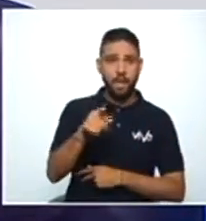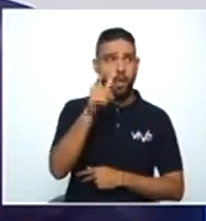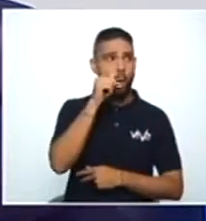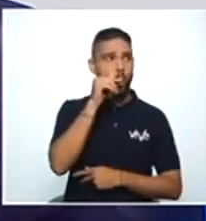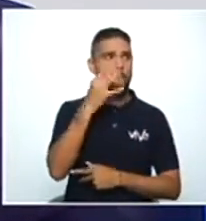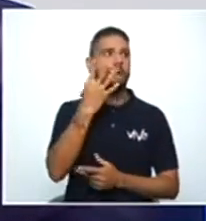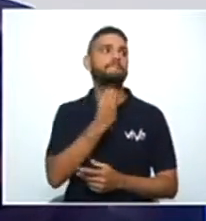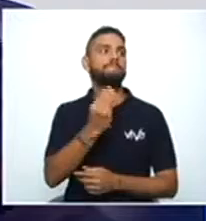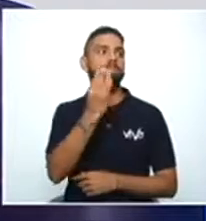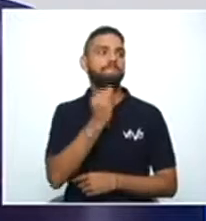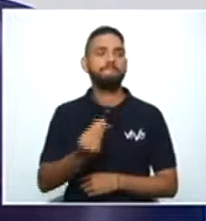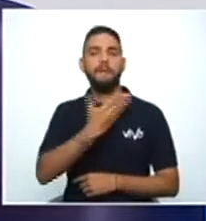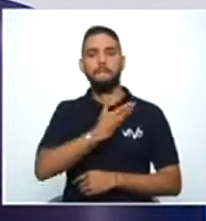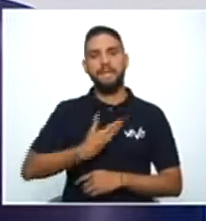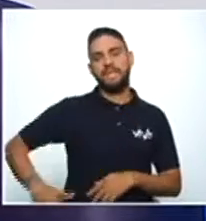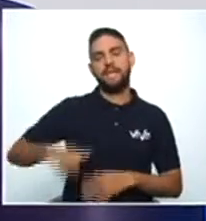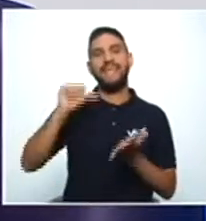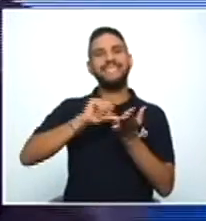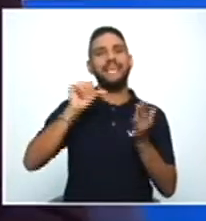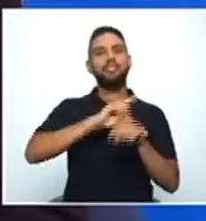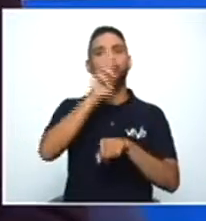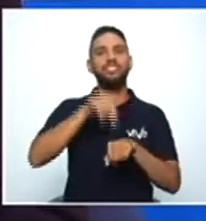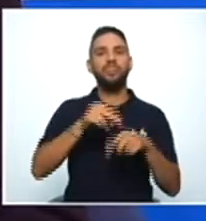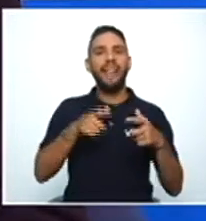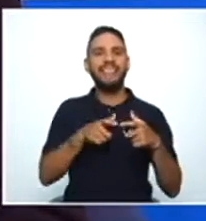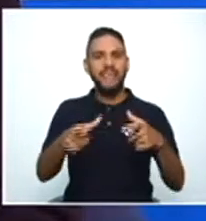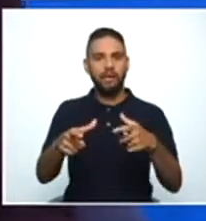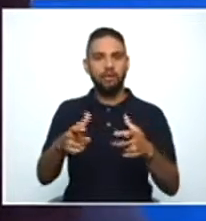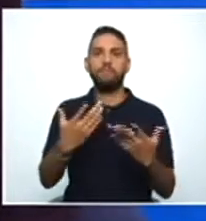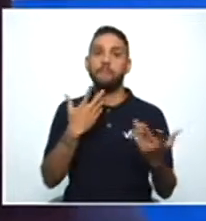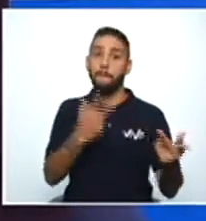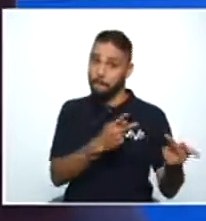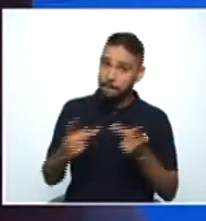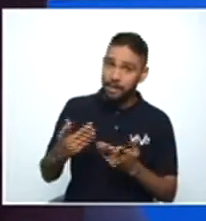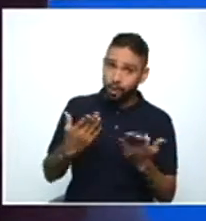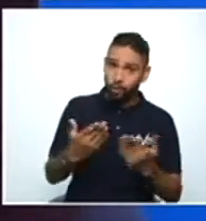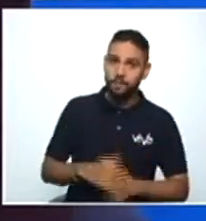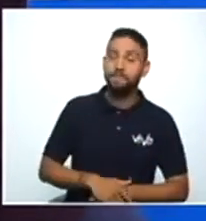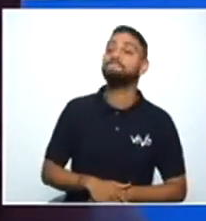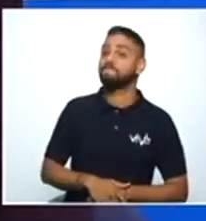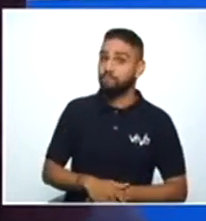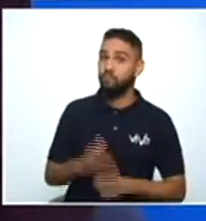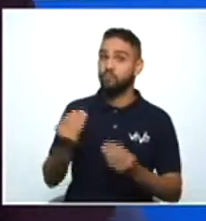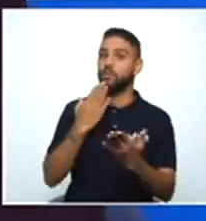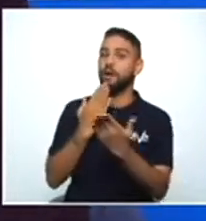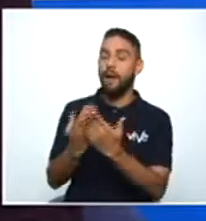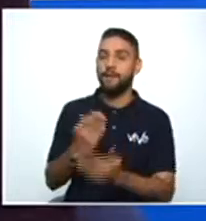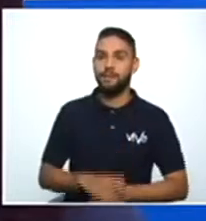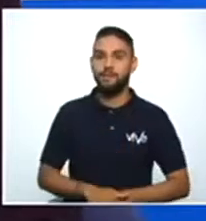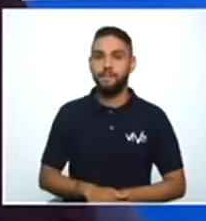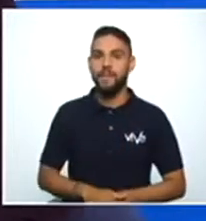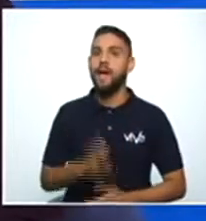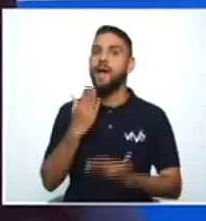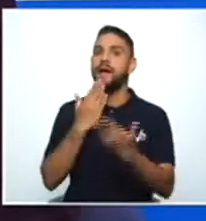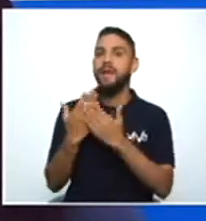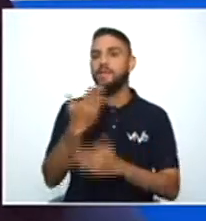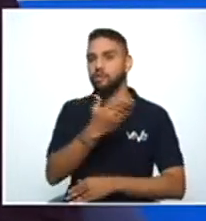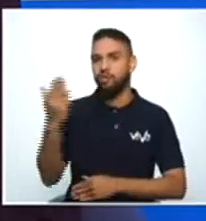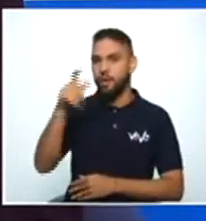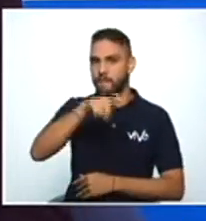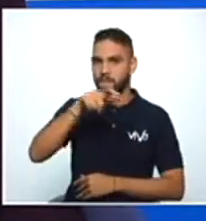quien es presidente del centro nacional del disco cendis bienvenido compañero armando muchísimas gracias gracias a todos los usuarios y las usuarias